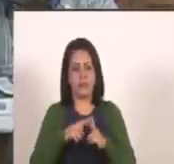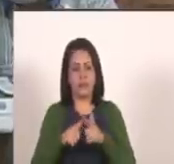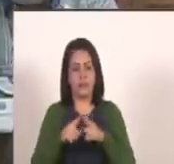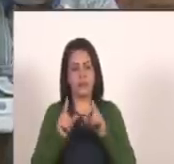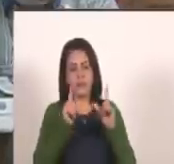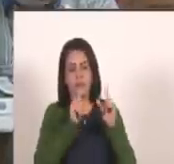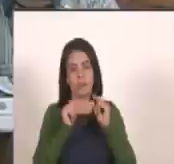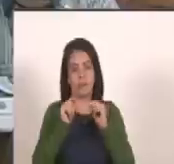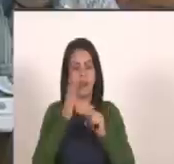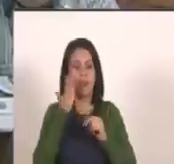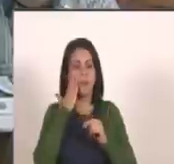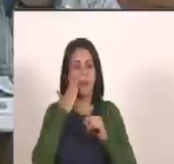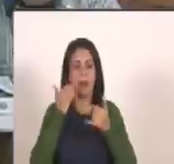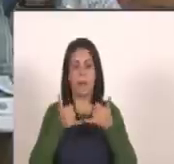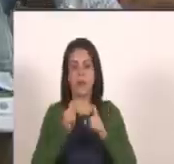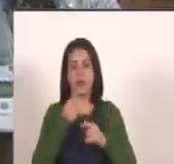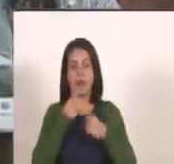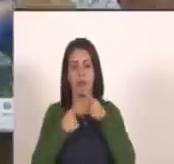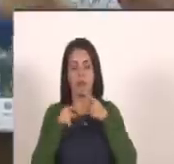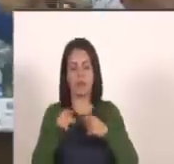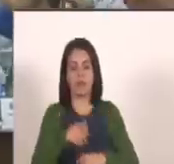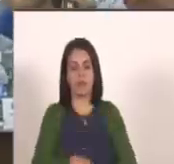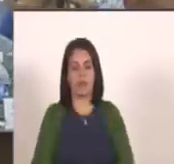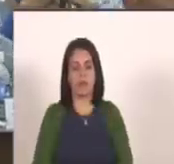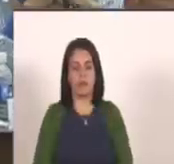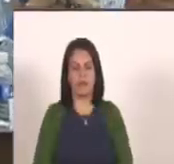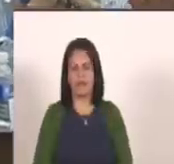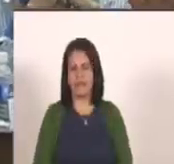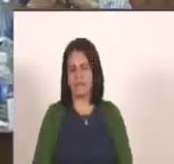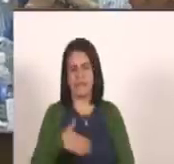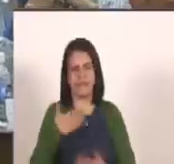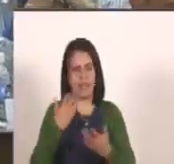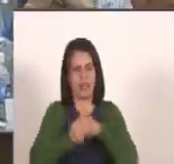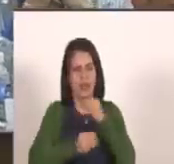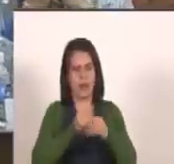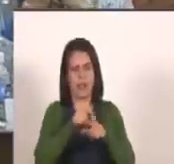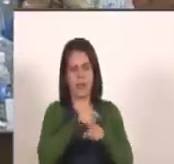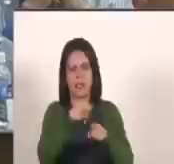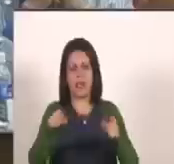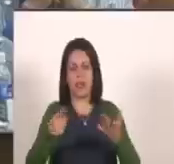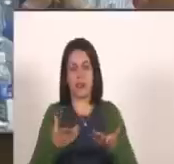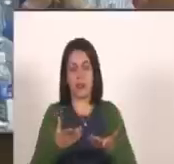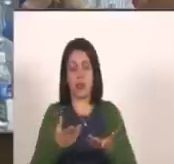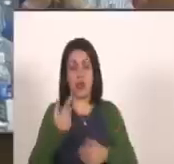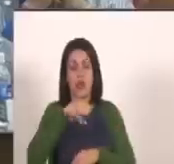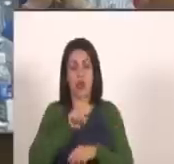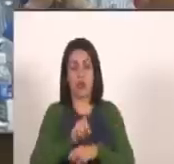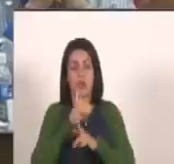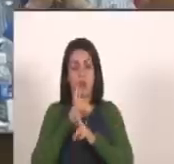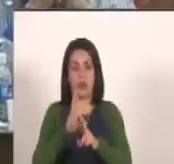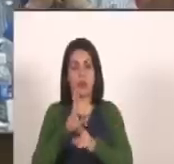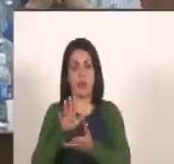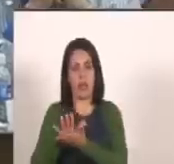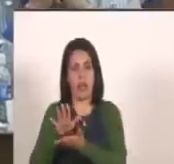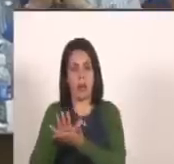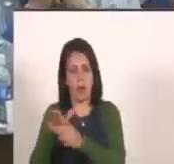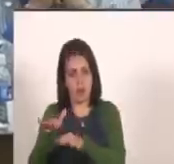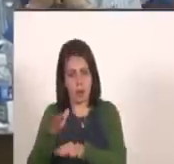tuit cuando la madre de mi hijo me decía, qué barbaridad, ¿qué vas a hacer ante esto? Lo único que le respondí fue